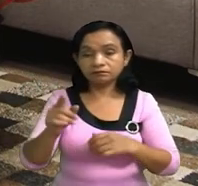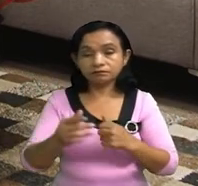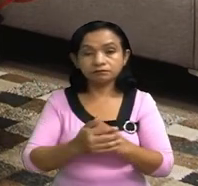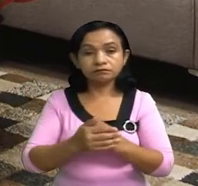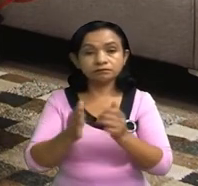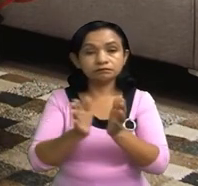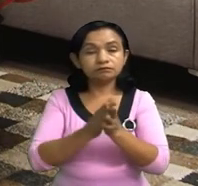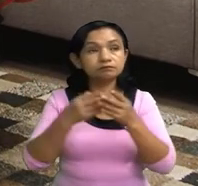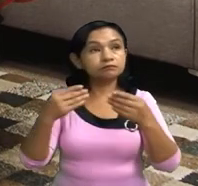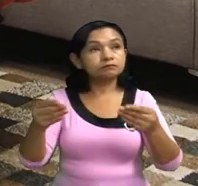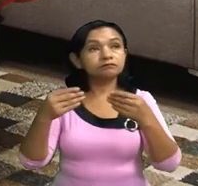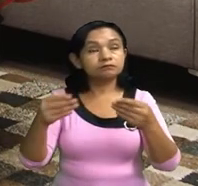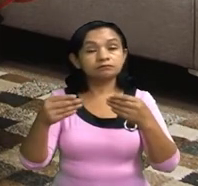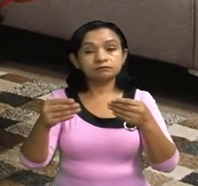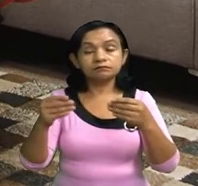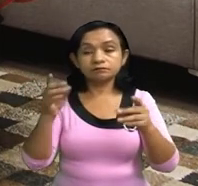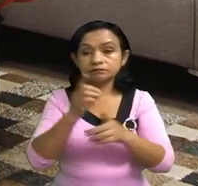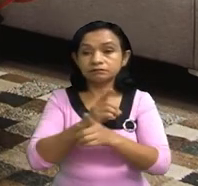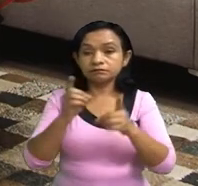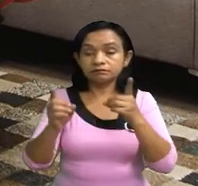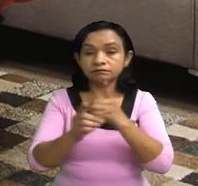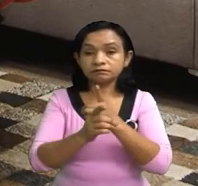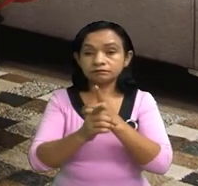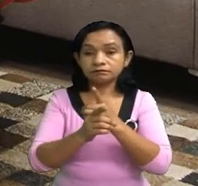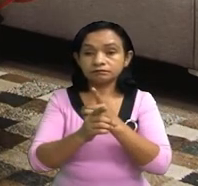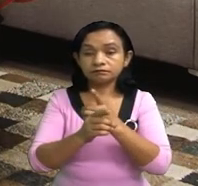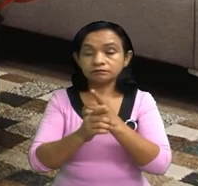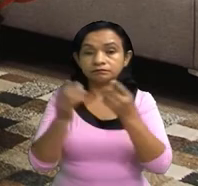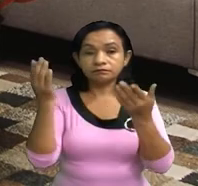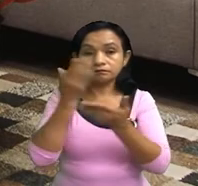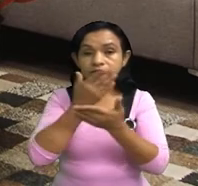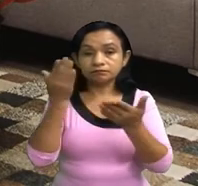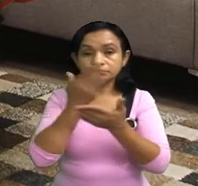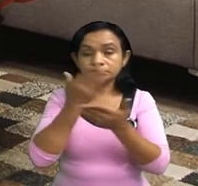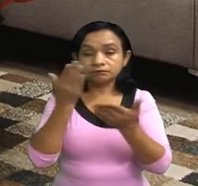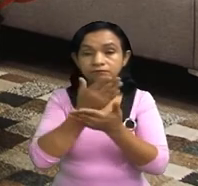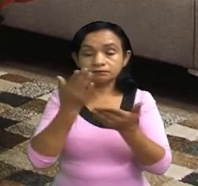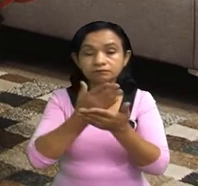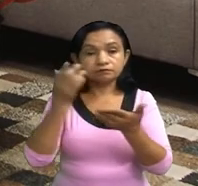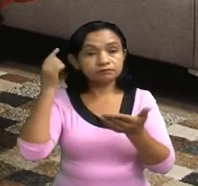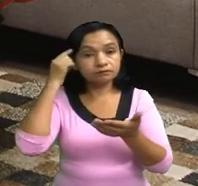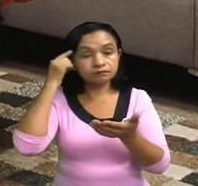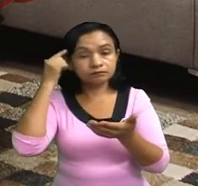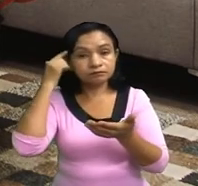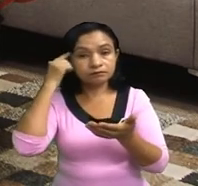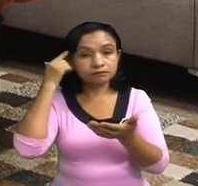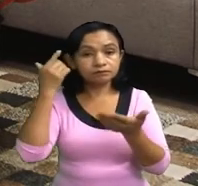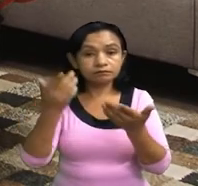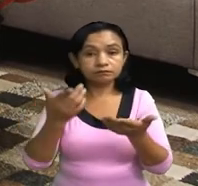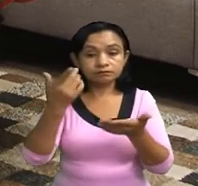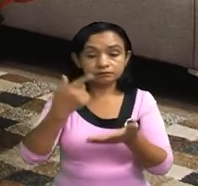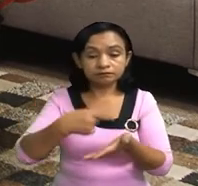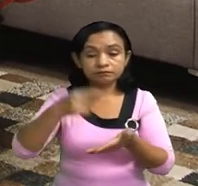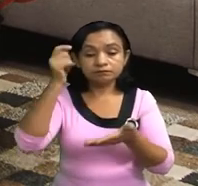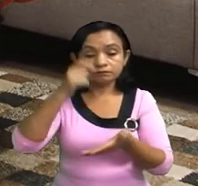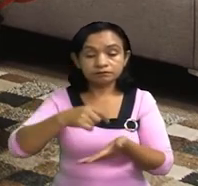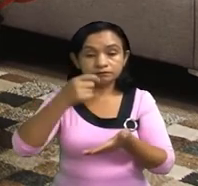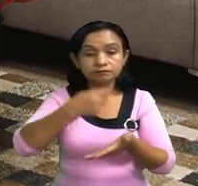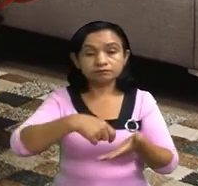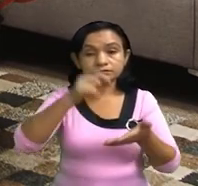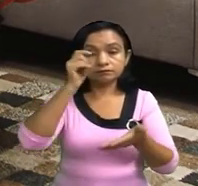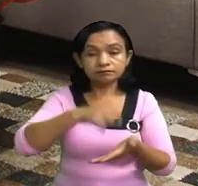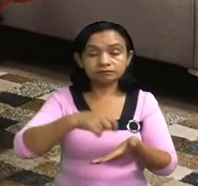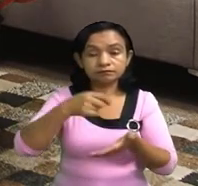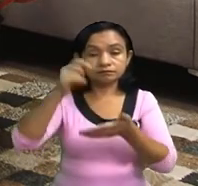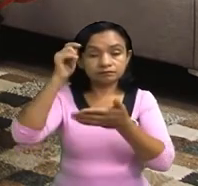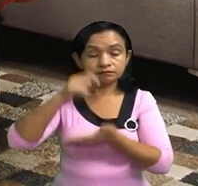este documento debe ser sujeto de estudio, de reflexión y de firmar una